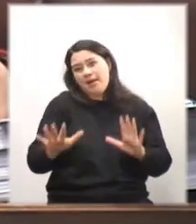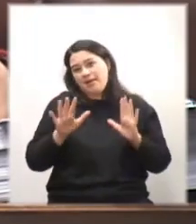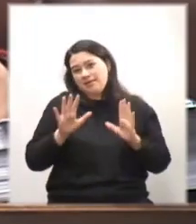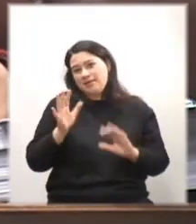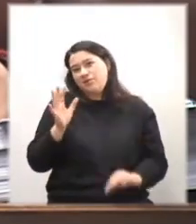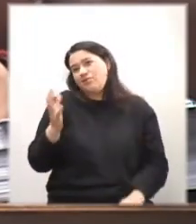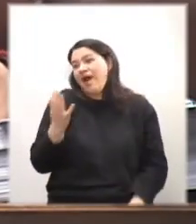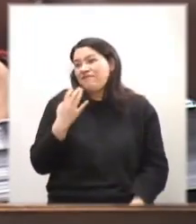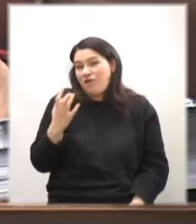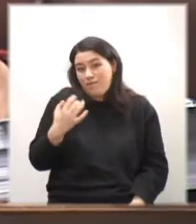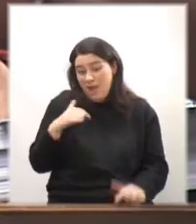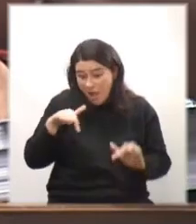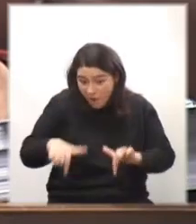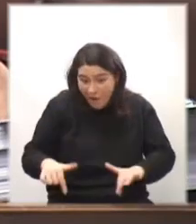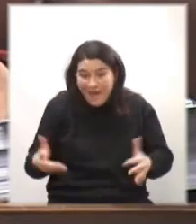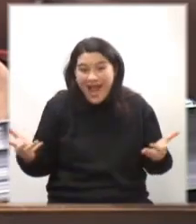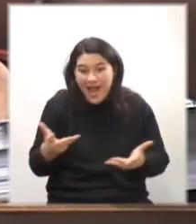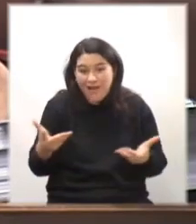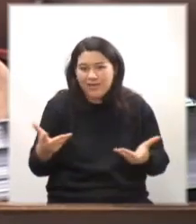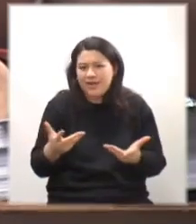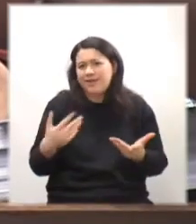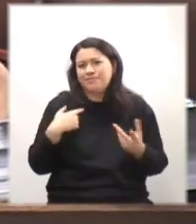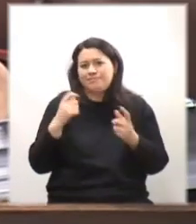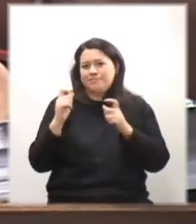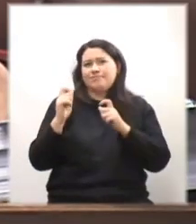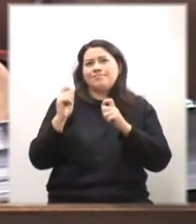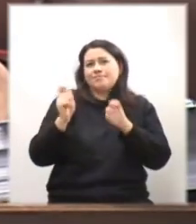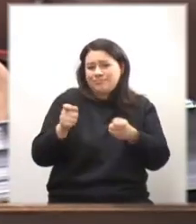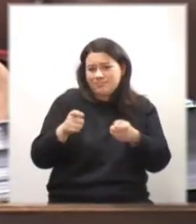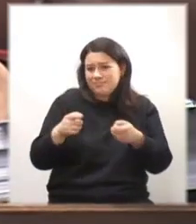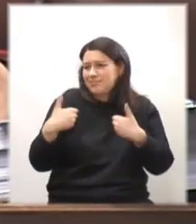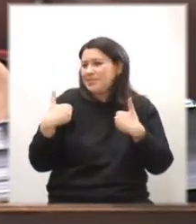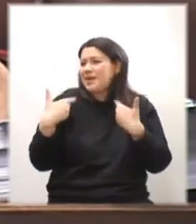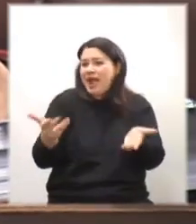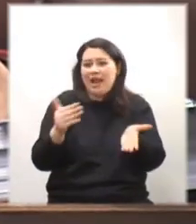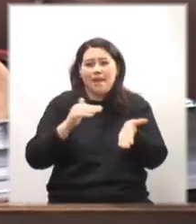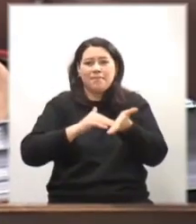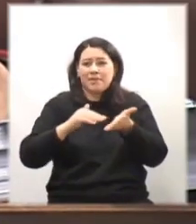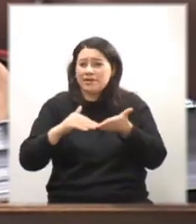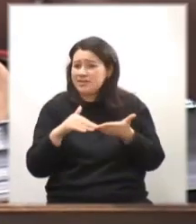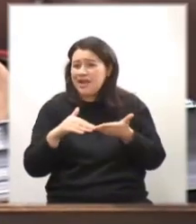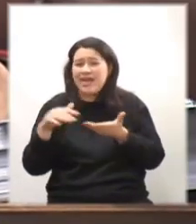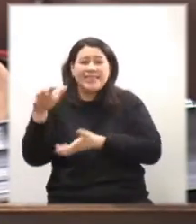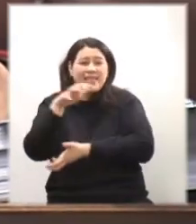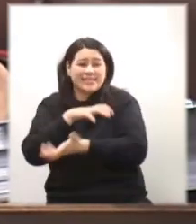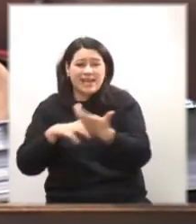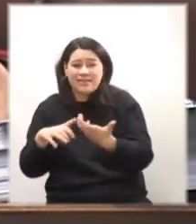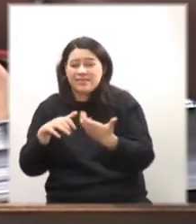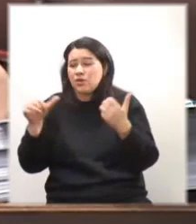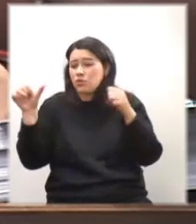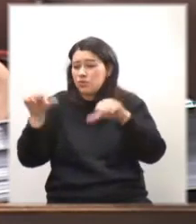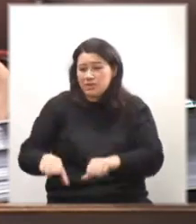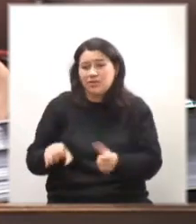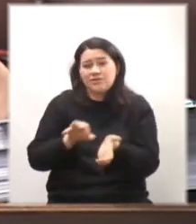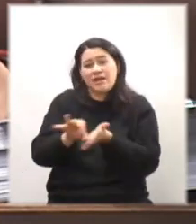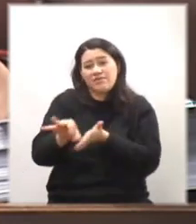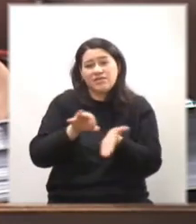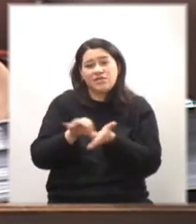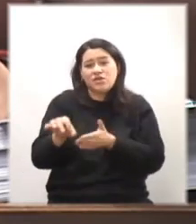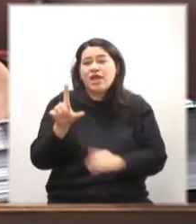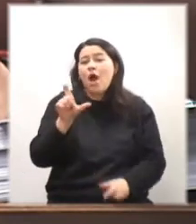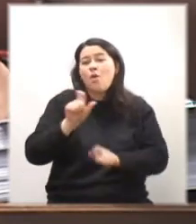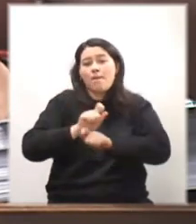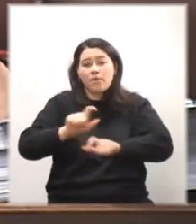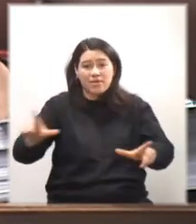mala broma cuando hoy vemos la escandalosa entrega del puerto, el desastre comprobado en que hundieron el servicio de agua